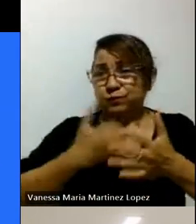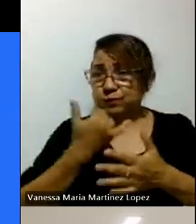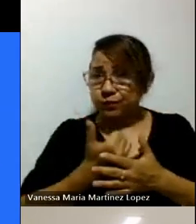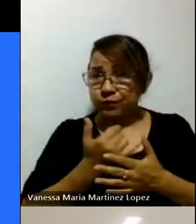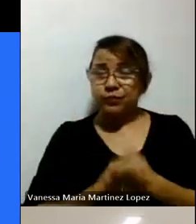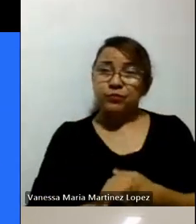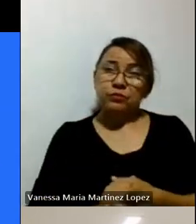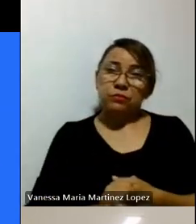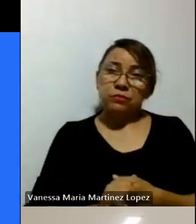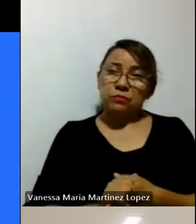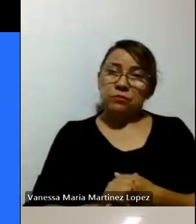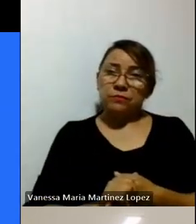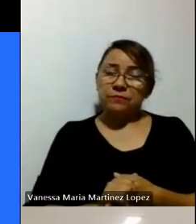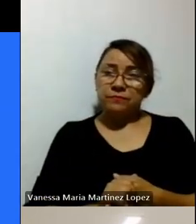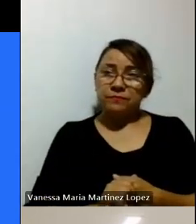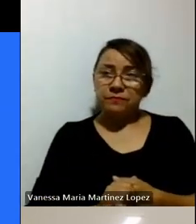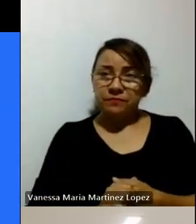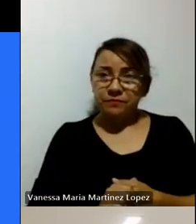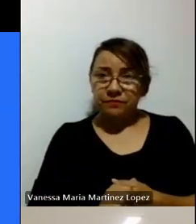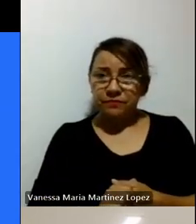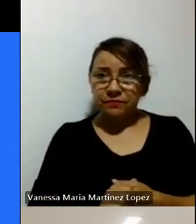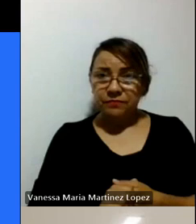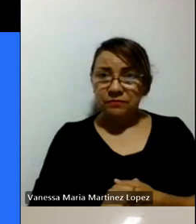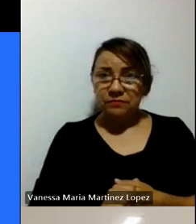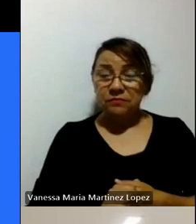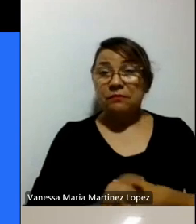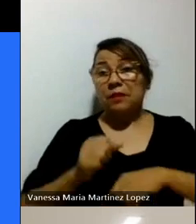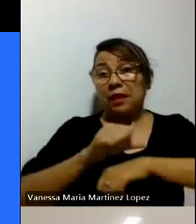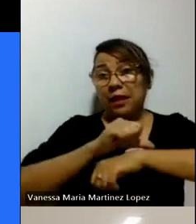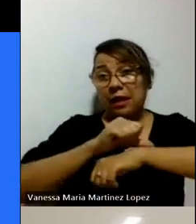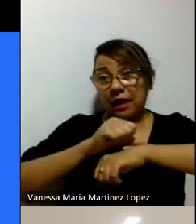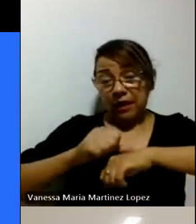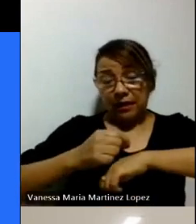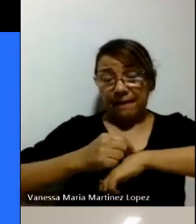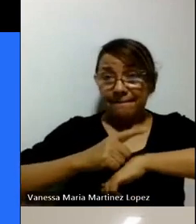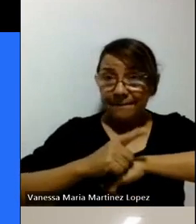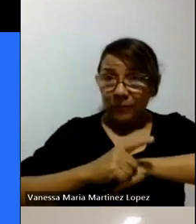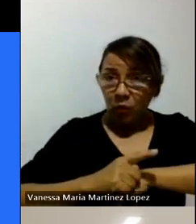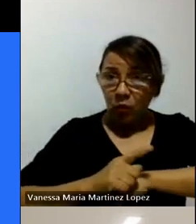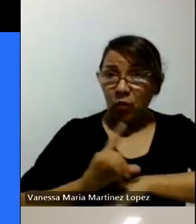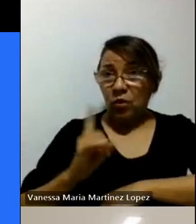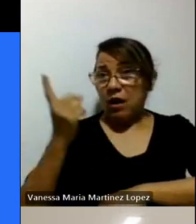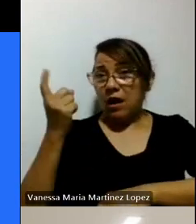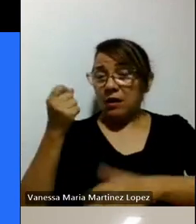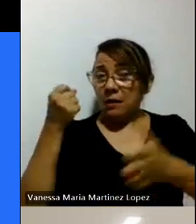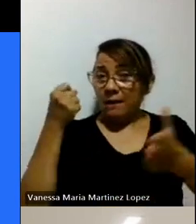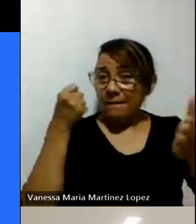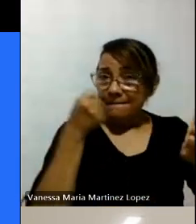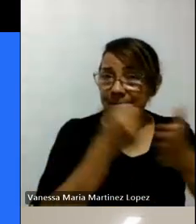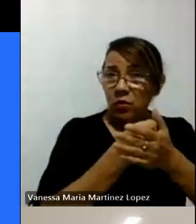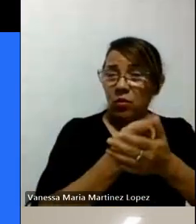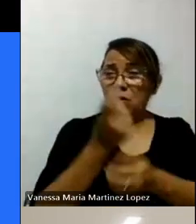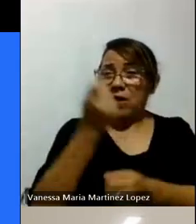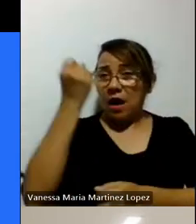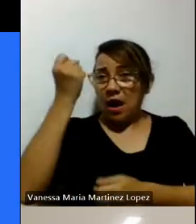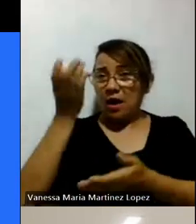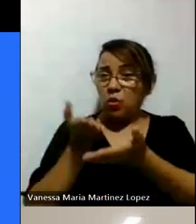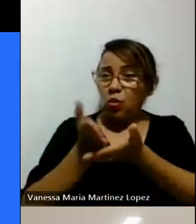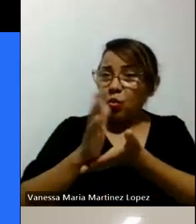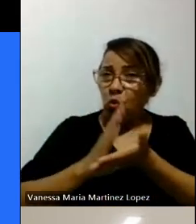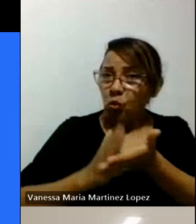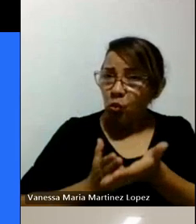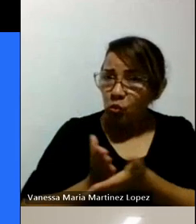caso, recordemos que las heridas también pueden ser producto por laceraciones con elementos cortantes, como puede